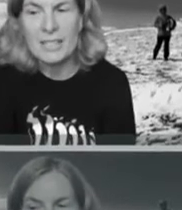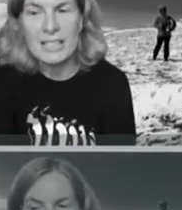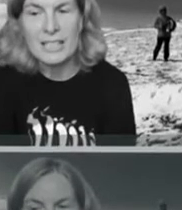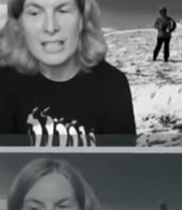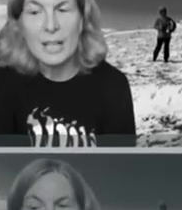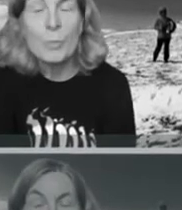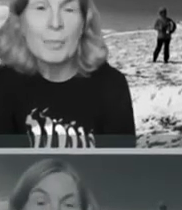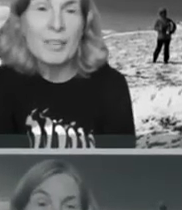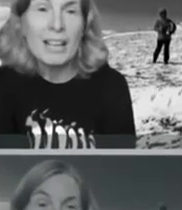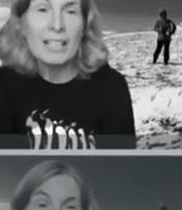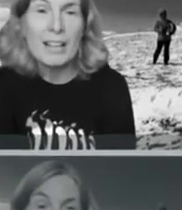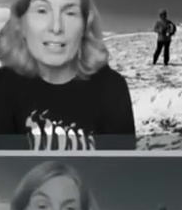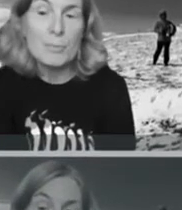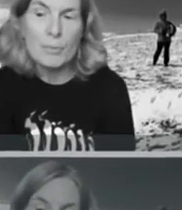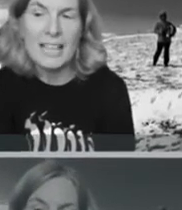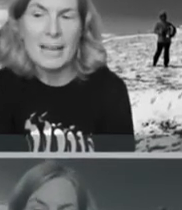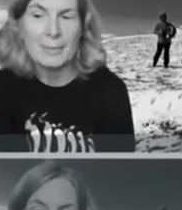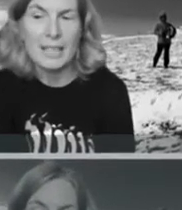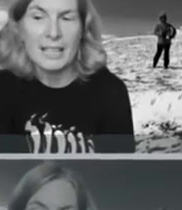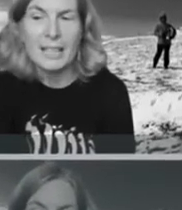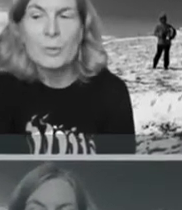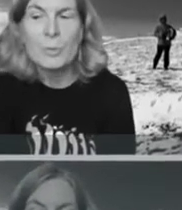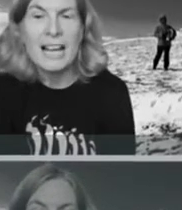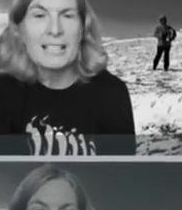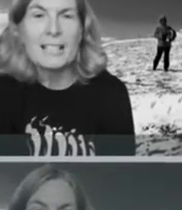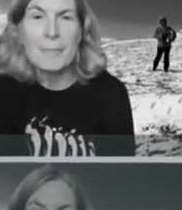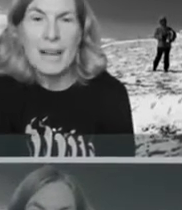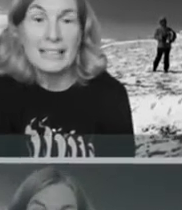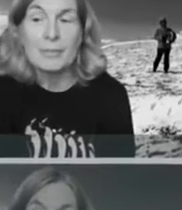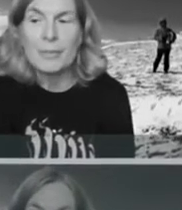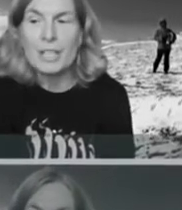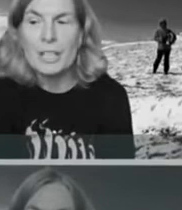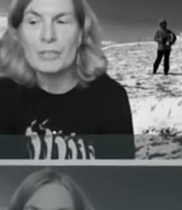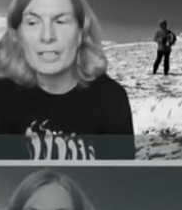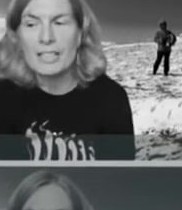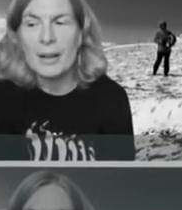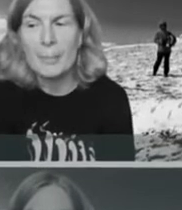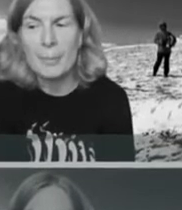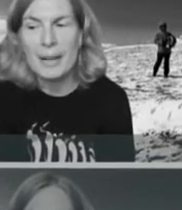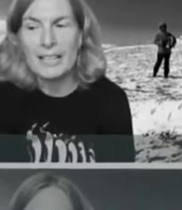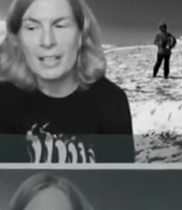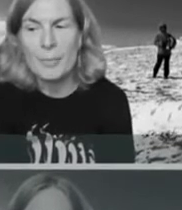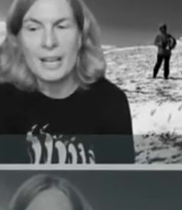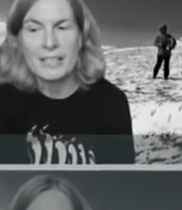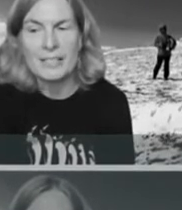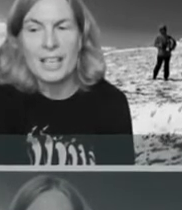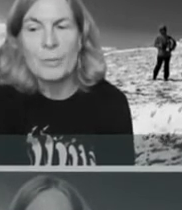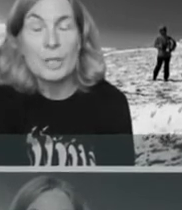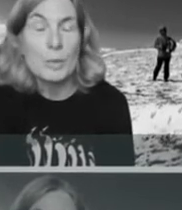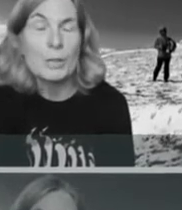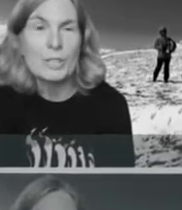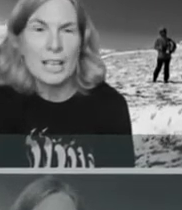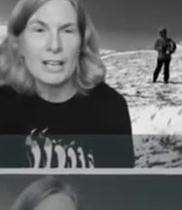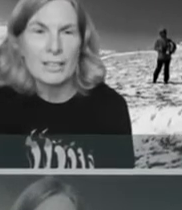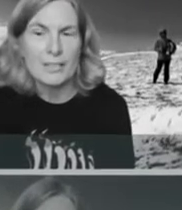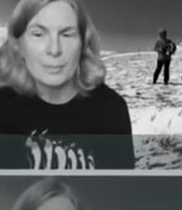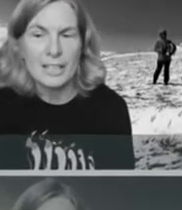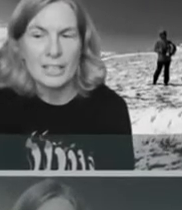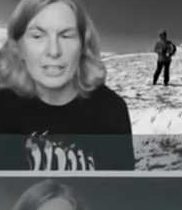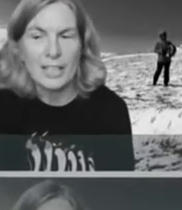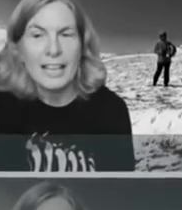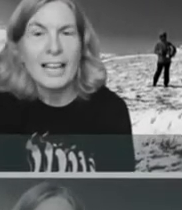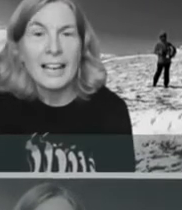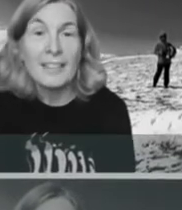somos conscientes del agujero de ozono que ha aparecido sobre la Antártida cada primavera desde la década de